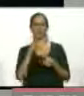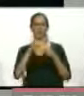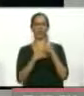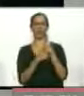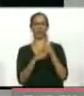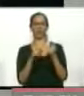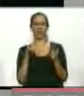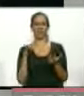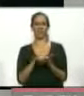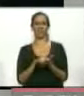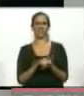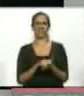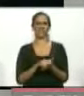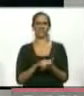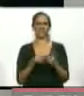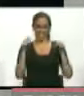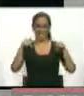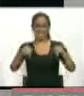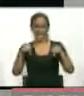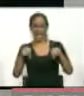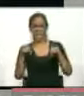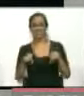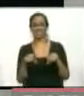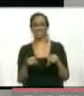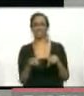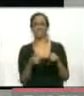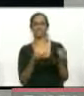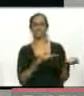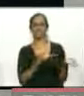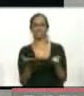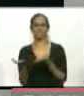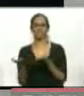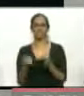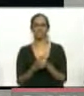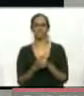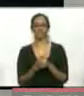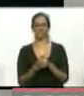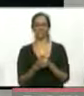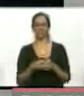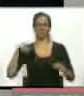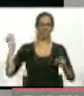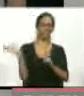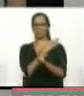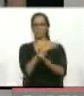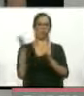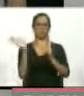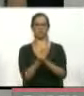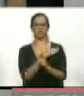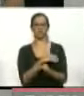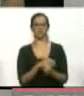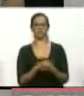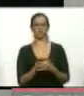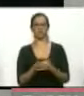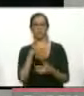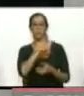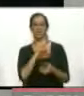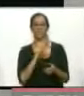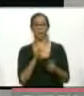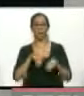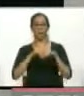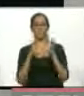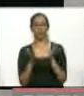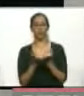ahí sí exactamente que no es recibida no comitiva el saludo cordial importante la comitiva queda con él por el mundo